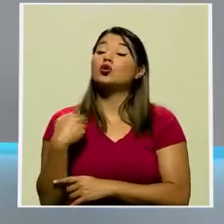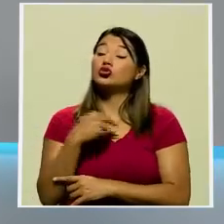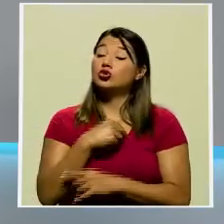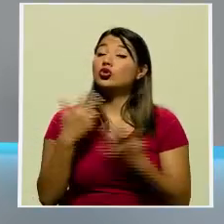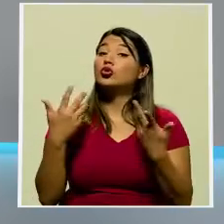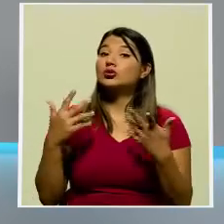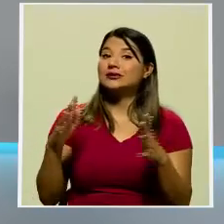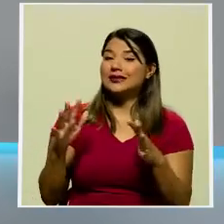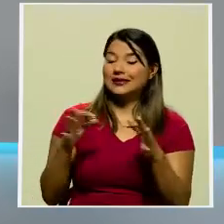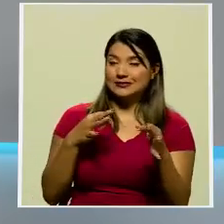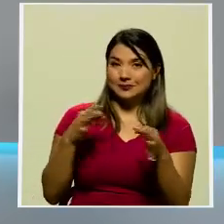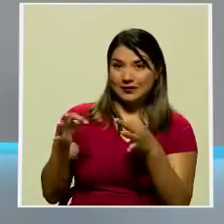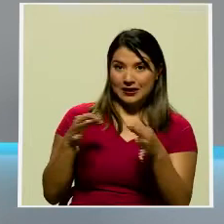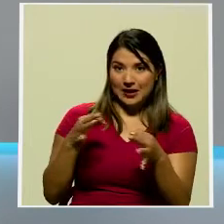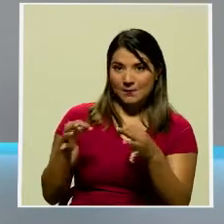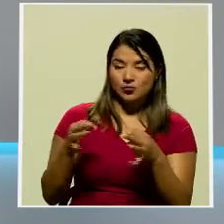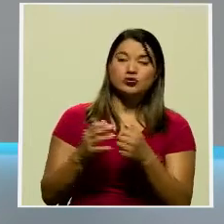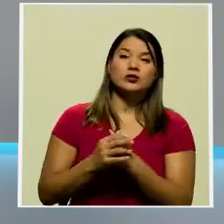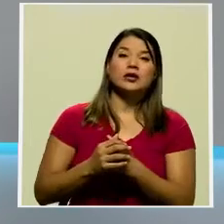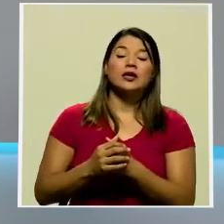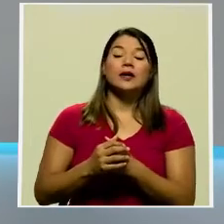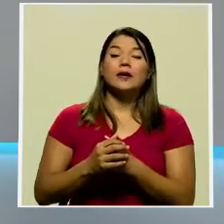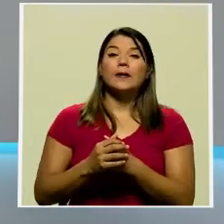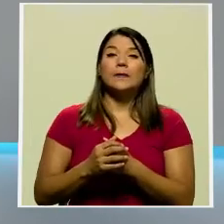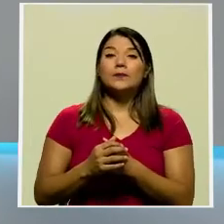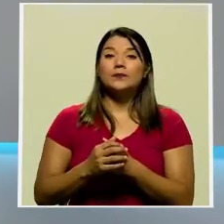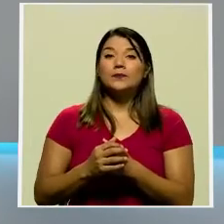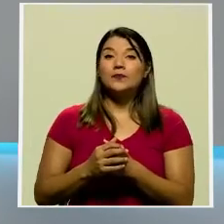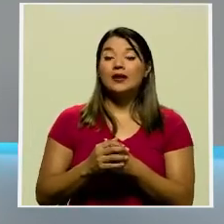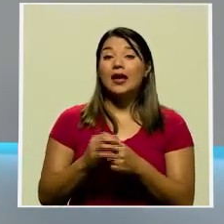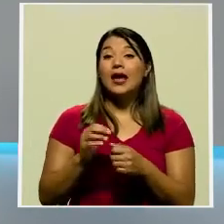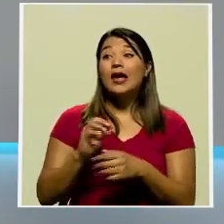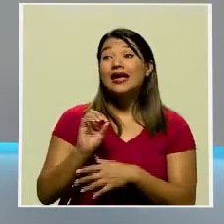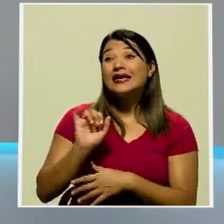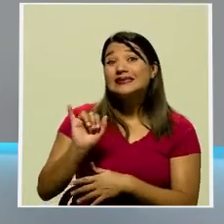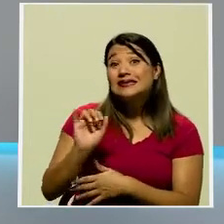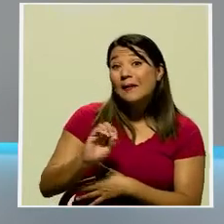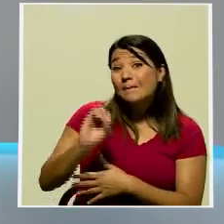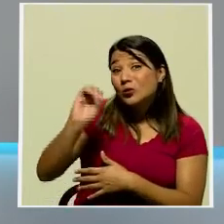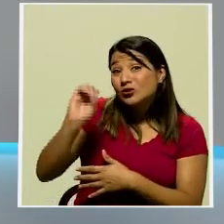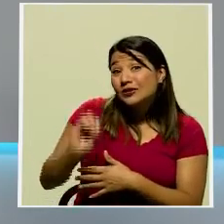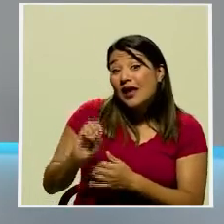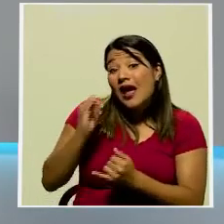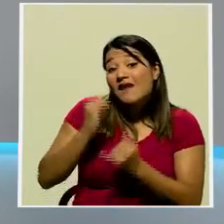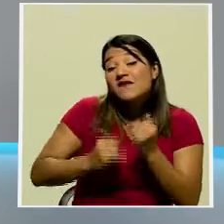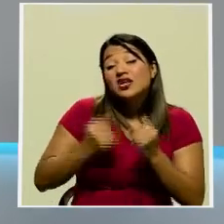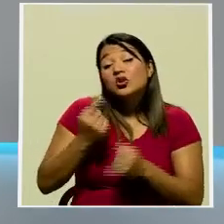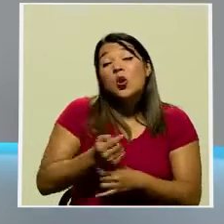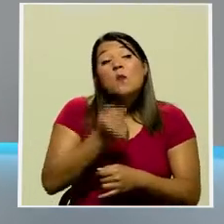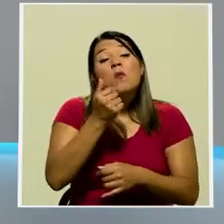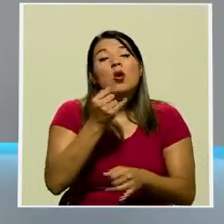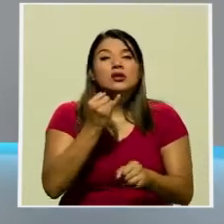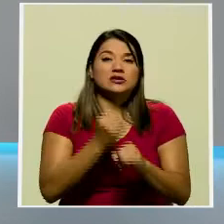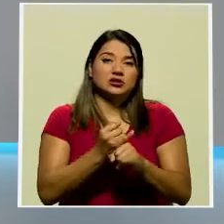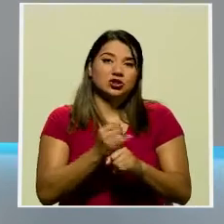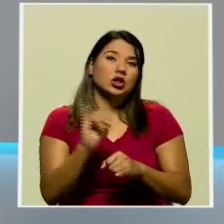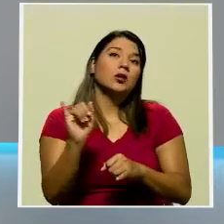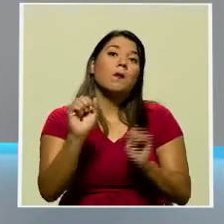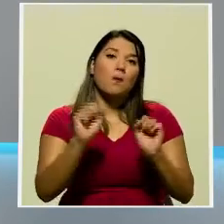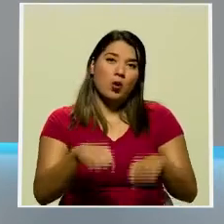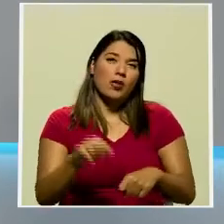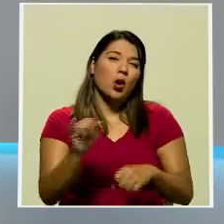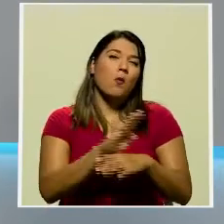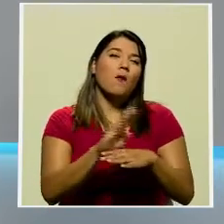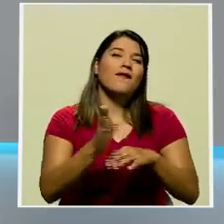inicio, que prácticamente este porcentaje va a recaer en unas pocas, como el Banco Nacional, el Banco de Costa Rica, el